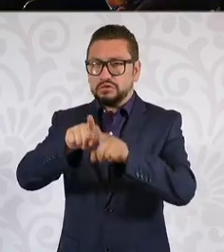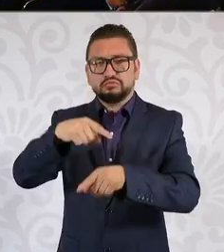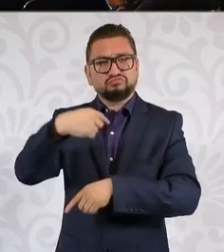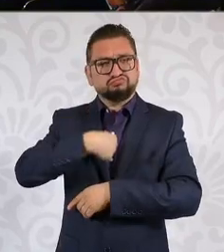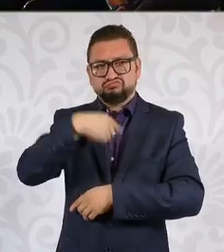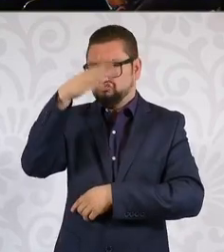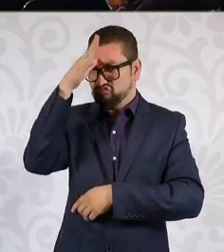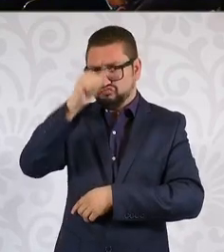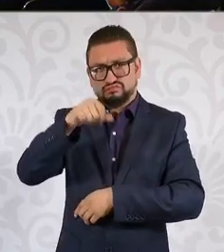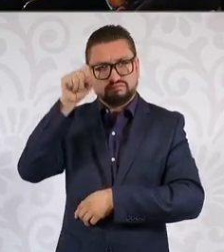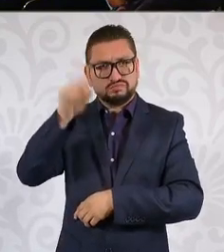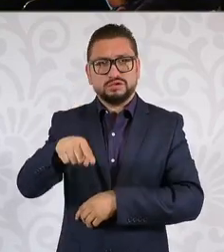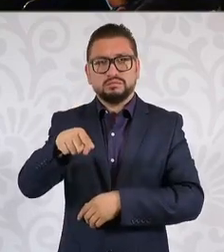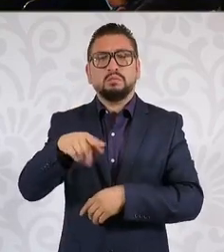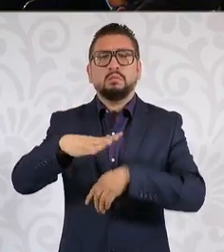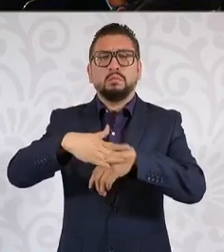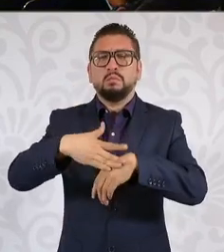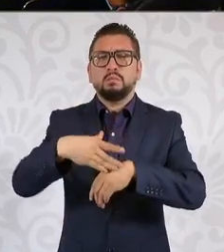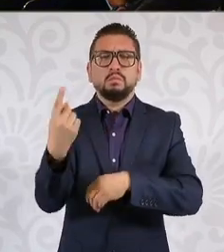¿Por qué?